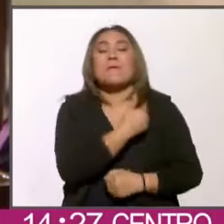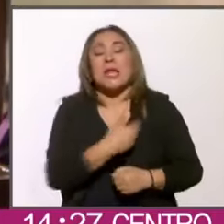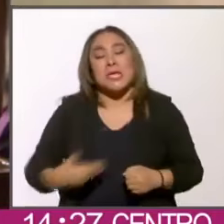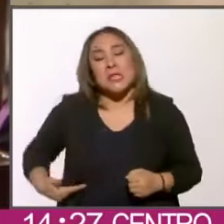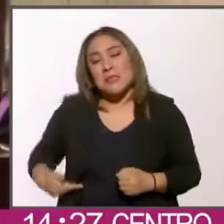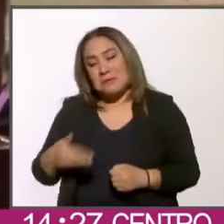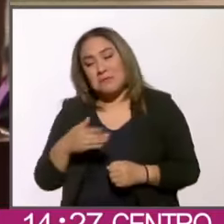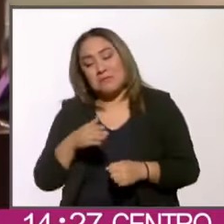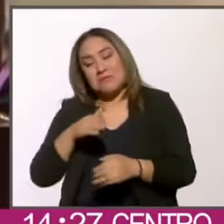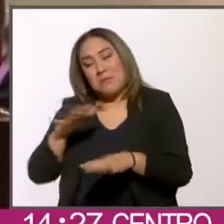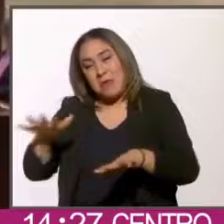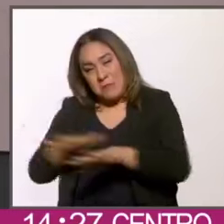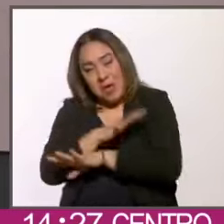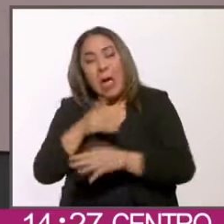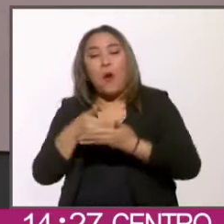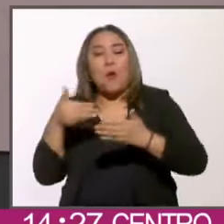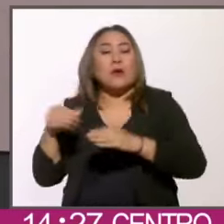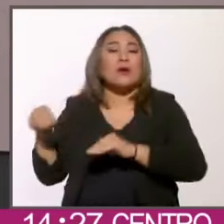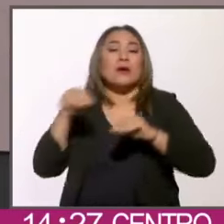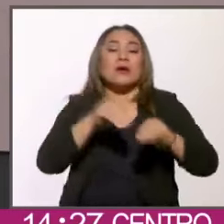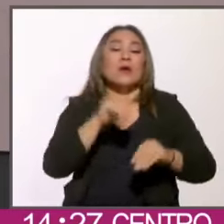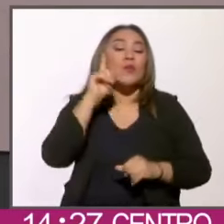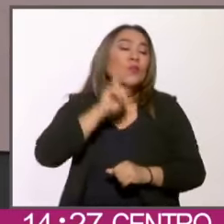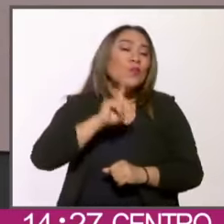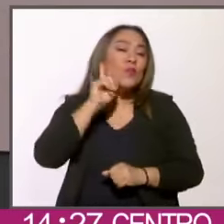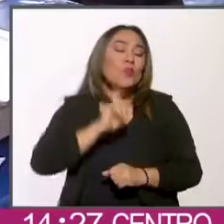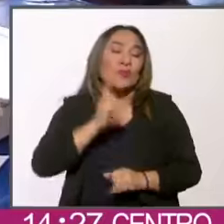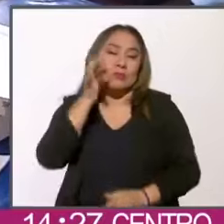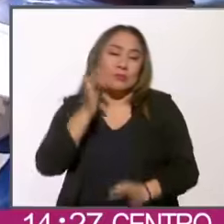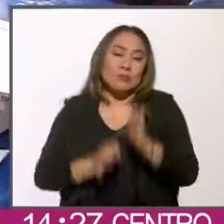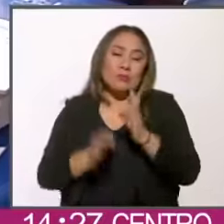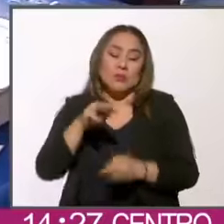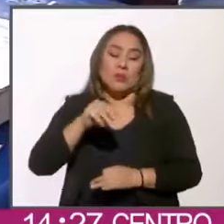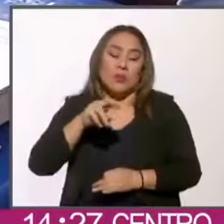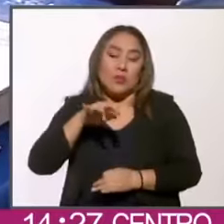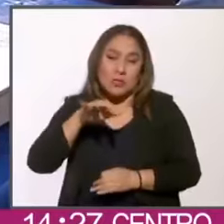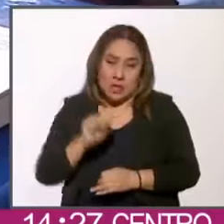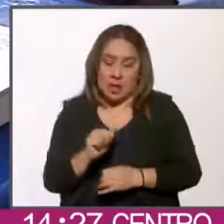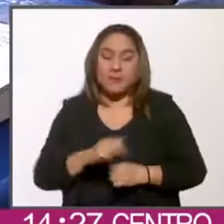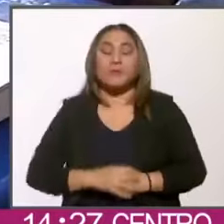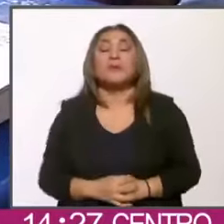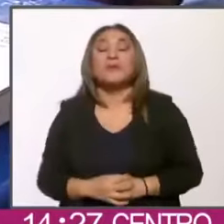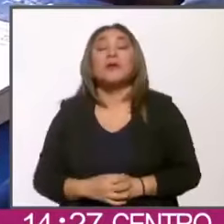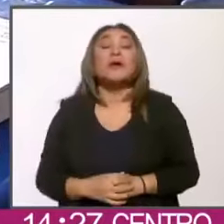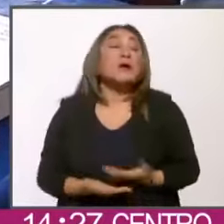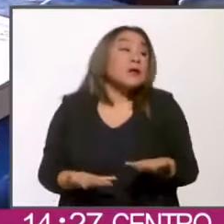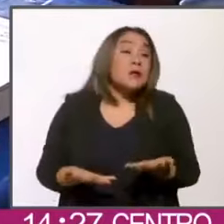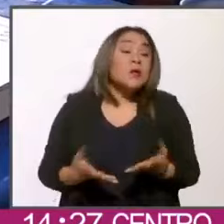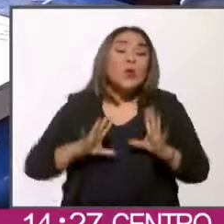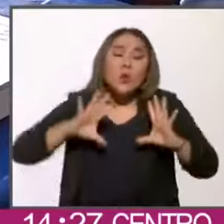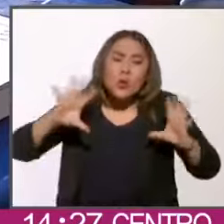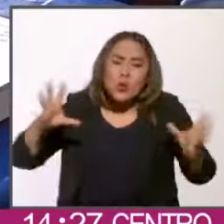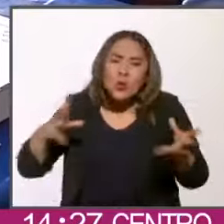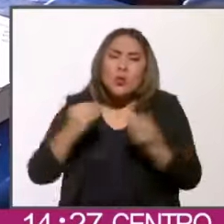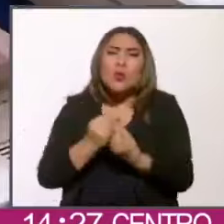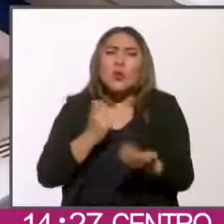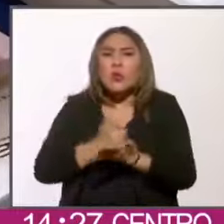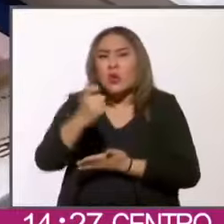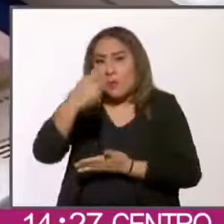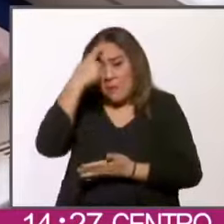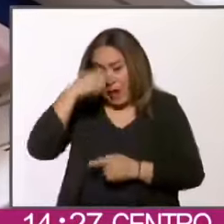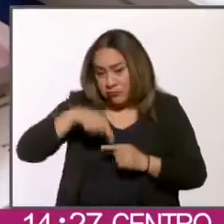ocupa el cargo la magistrada Mónica Soto. Finalmente, ¿cuánto costará el proceso